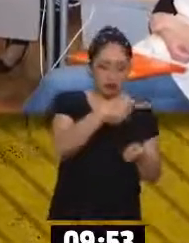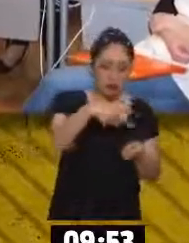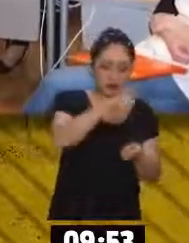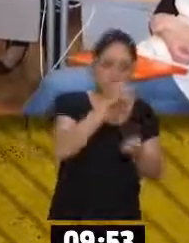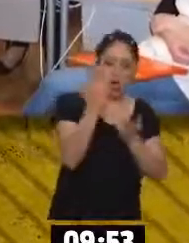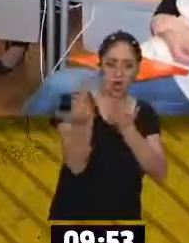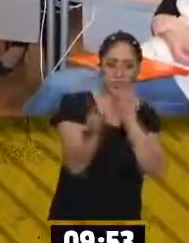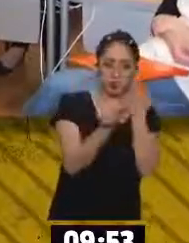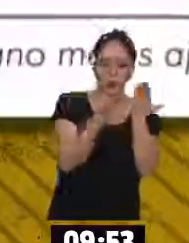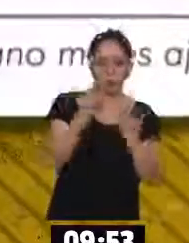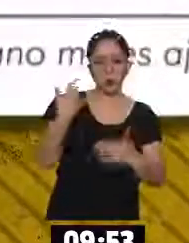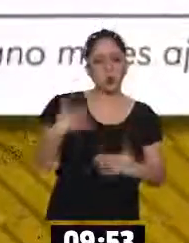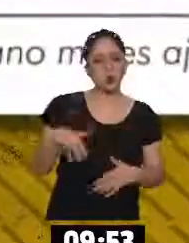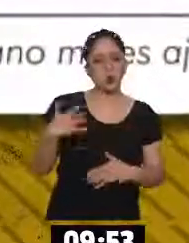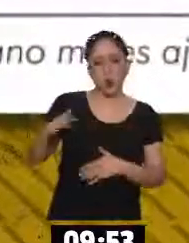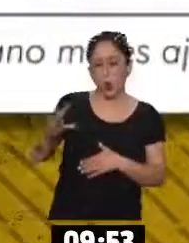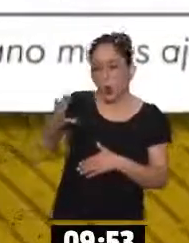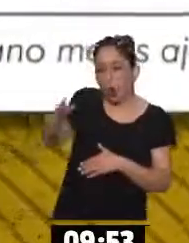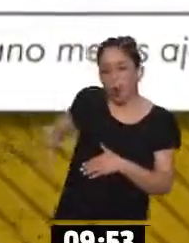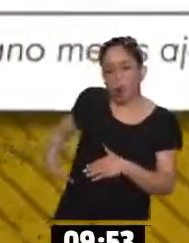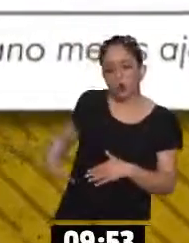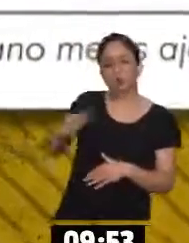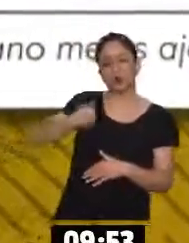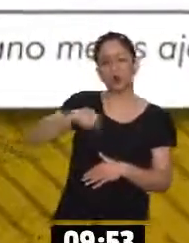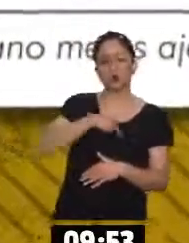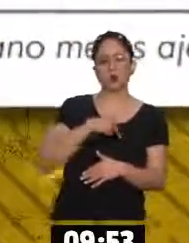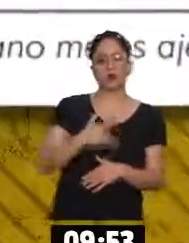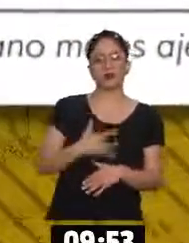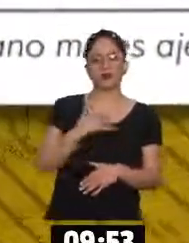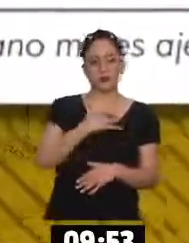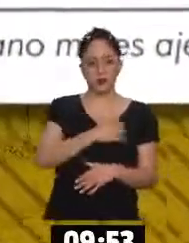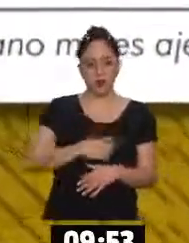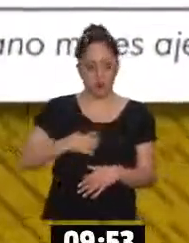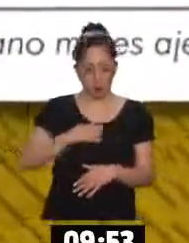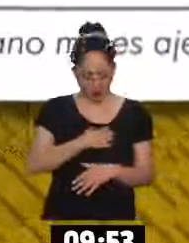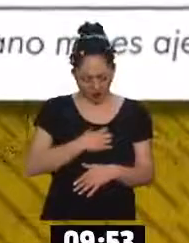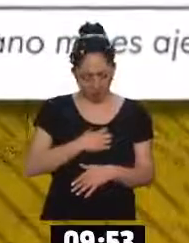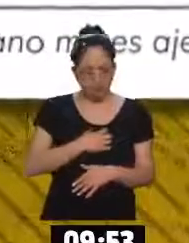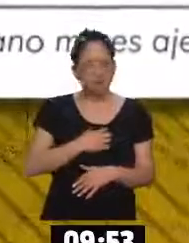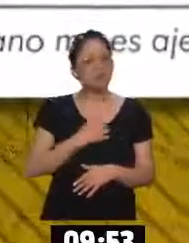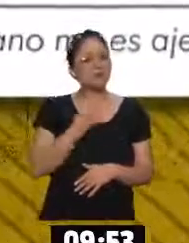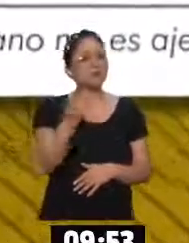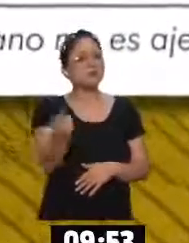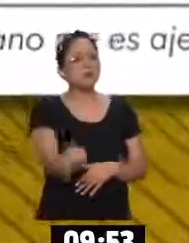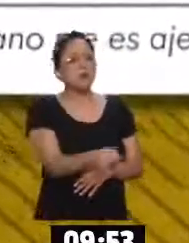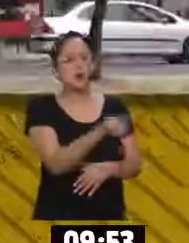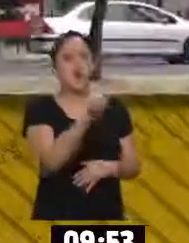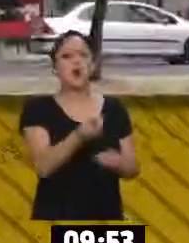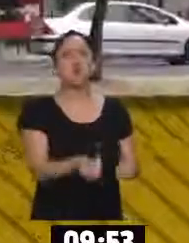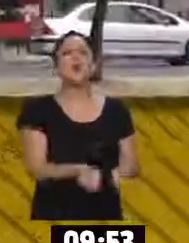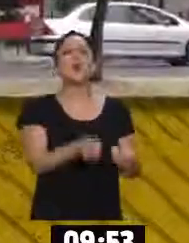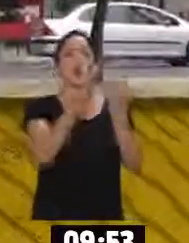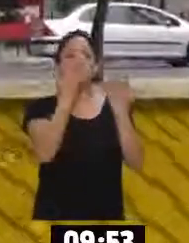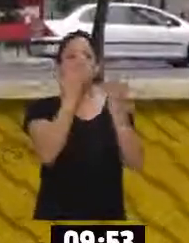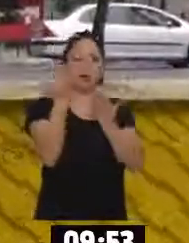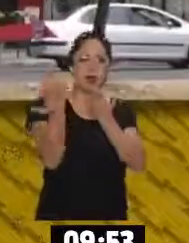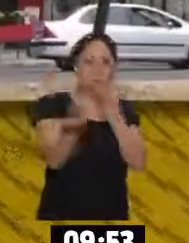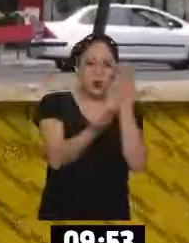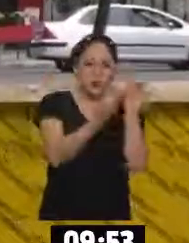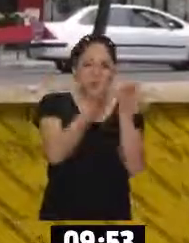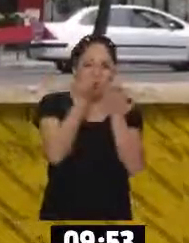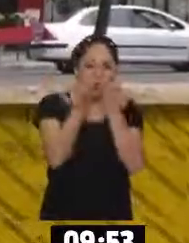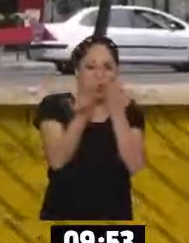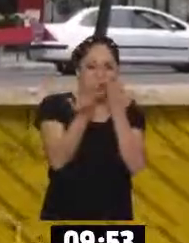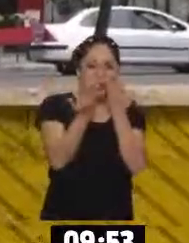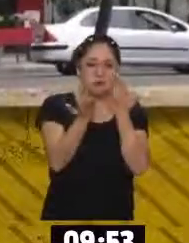qué bonito! ¿Cuántos estudiantes se graduaron en esta modalidad durante la pandemia,